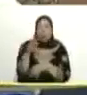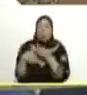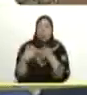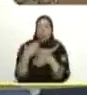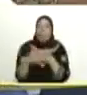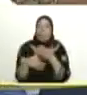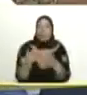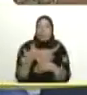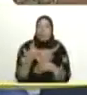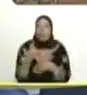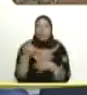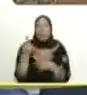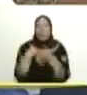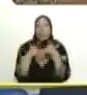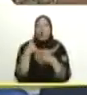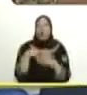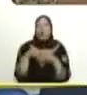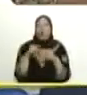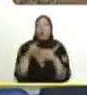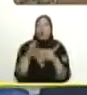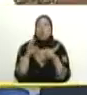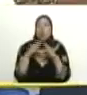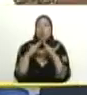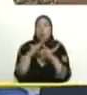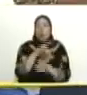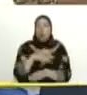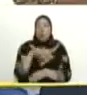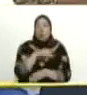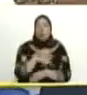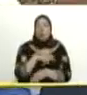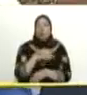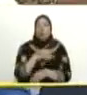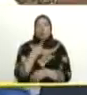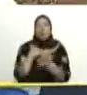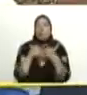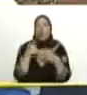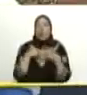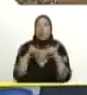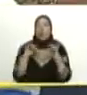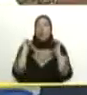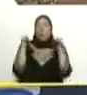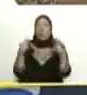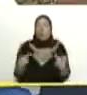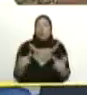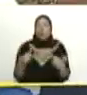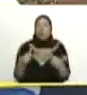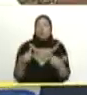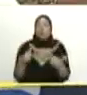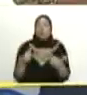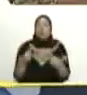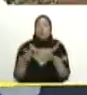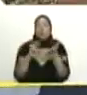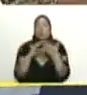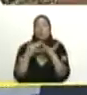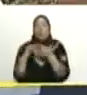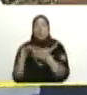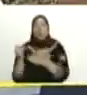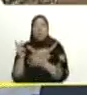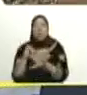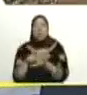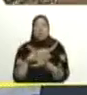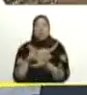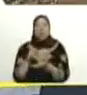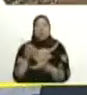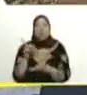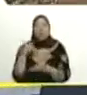simultáneamente Barrio Nuevo, Barrio Tricolor. Barrio Nuevo, Barrio Tricolor, empezamos y de hecho las comunidades estaban un